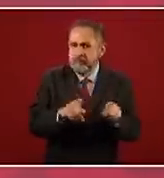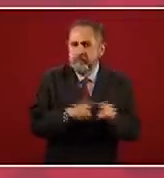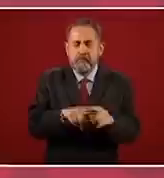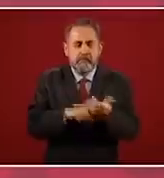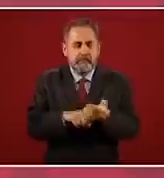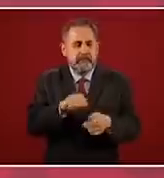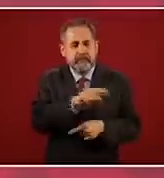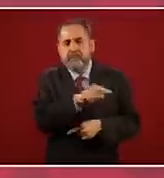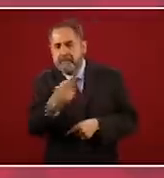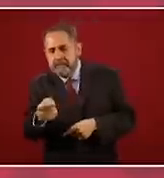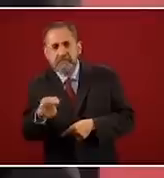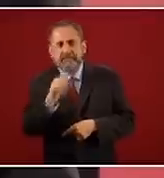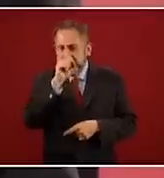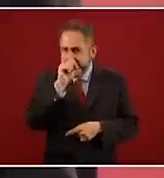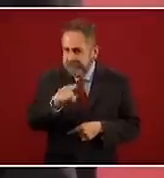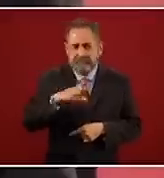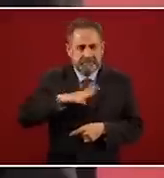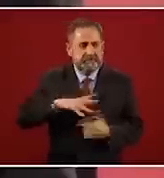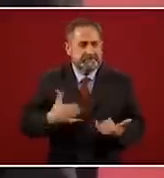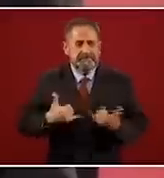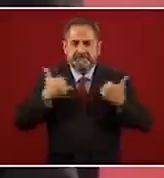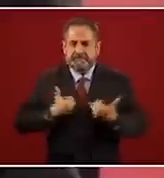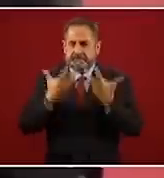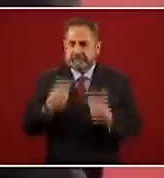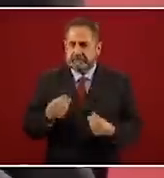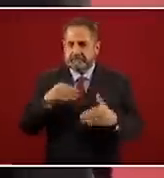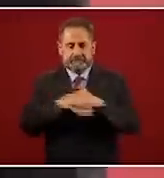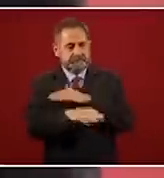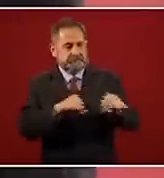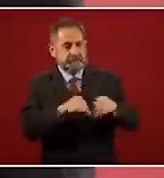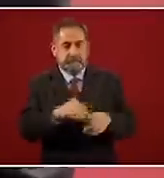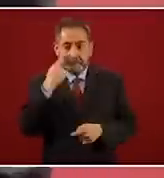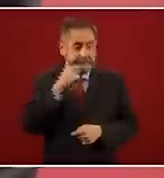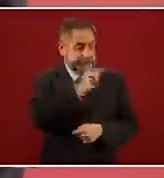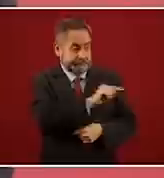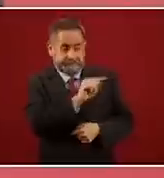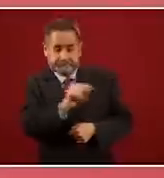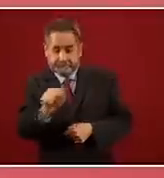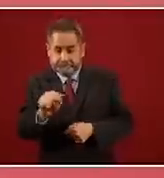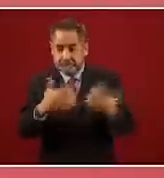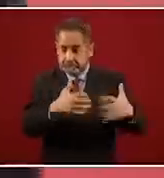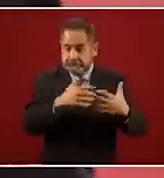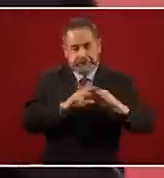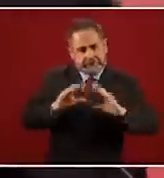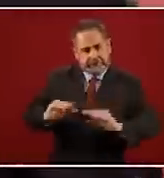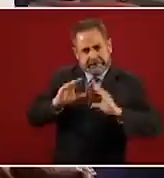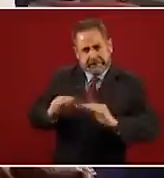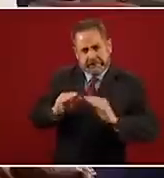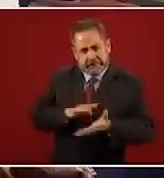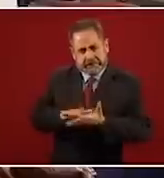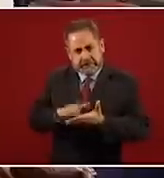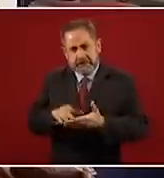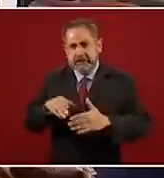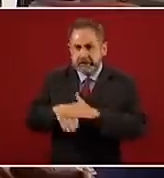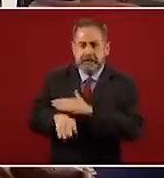Cemex, y tienen también jóvenes. Entonces, si en estas empresas los van